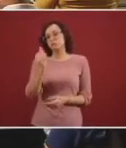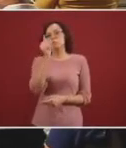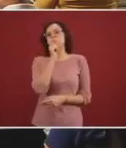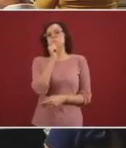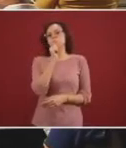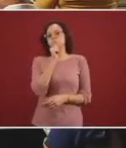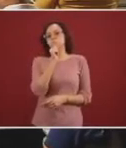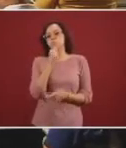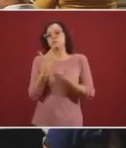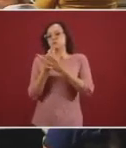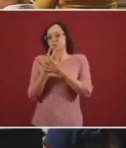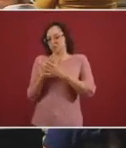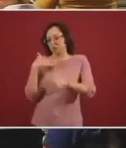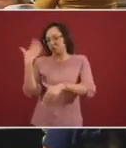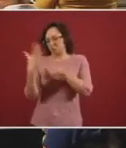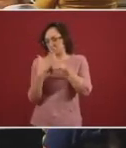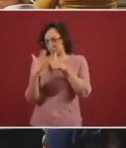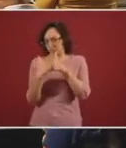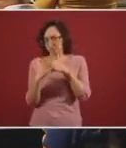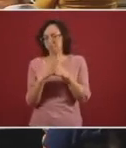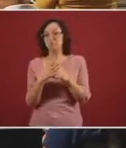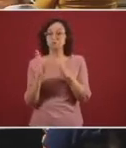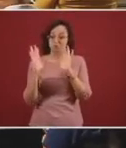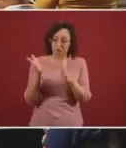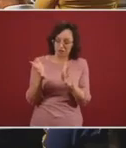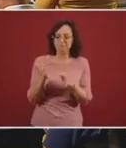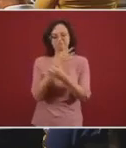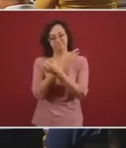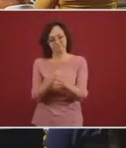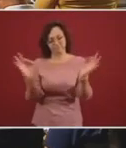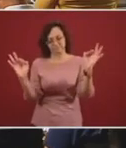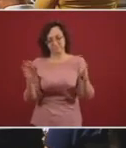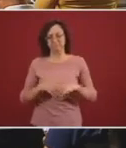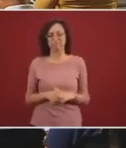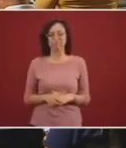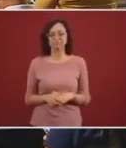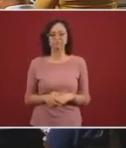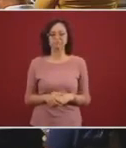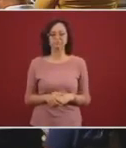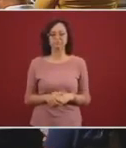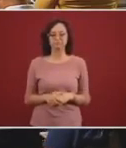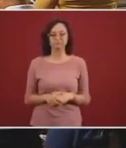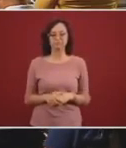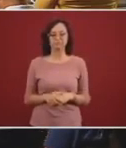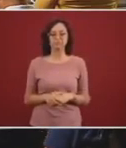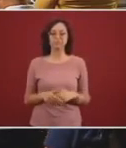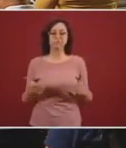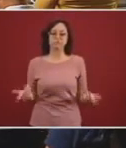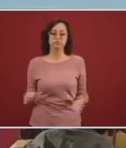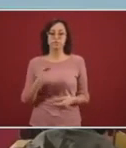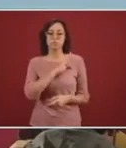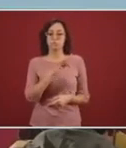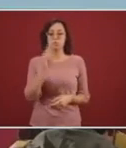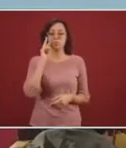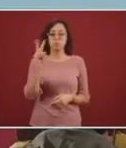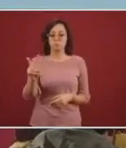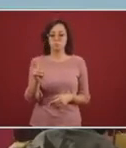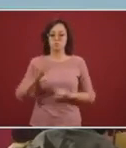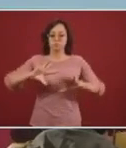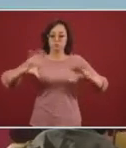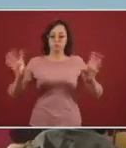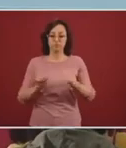confirmados, 20.105 sospechosos y 17.950 negativos. En los siguientes 15 días llegaremos a un punto en el